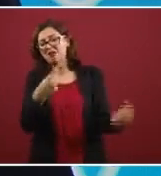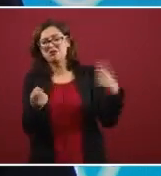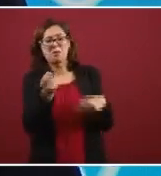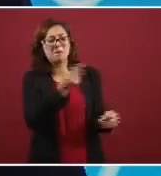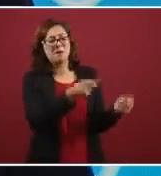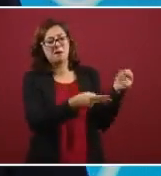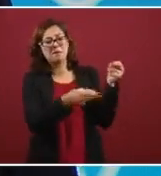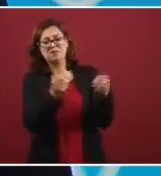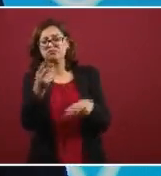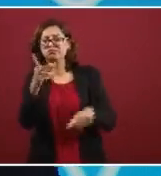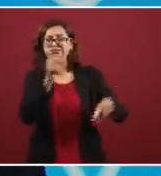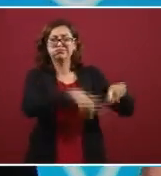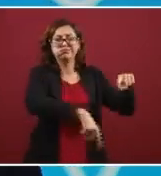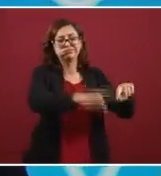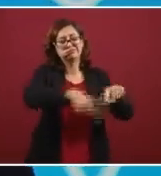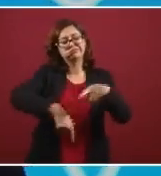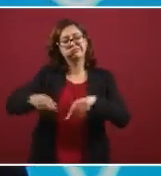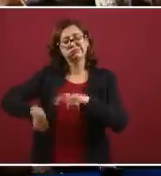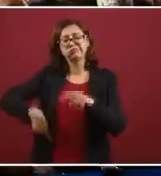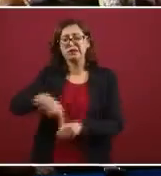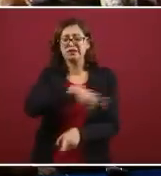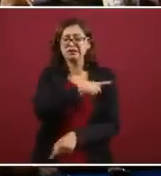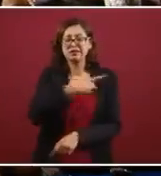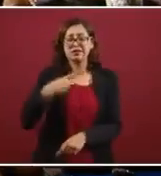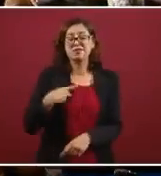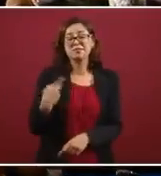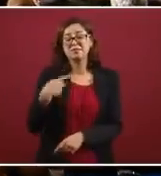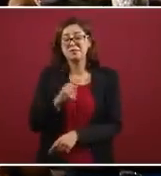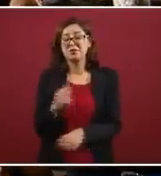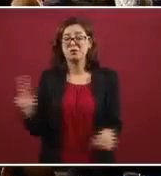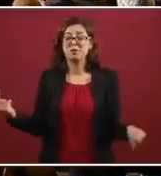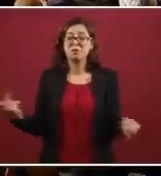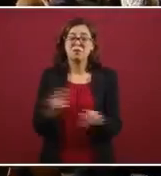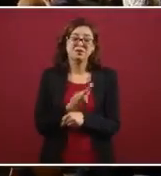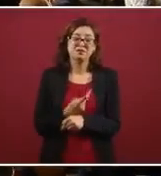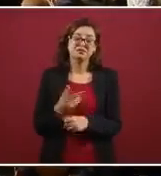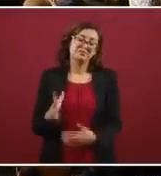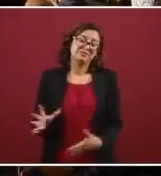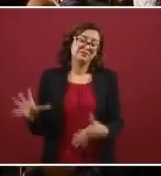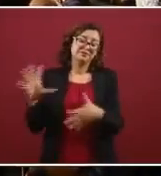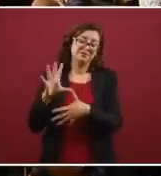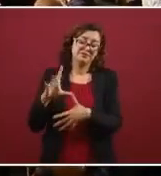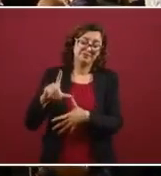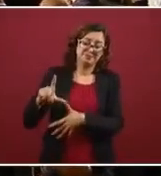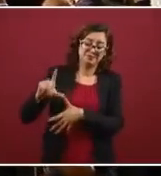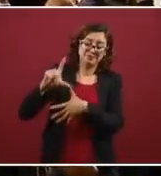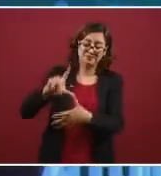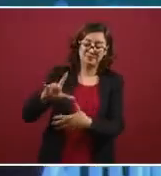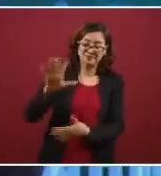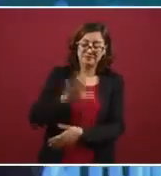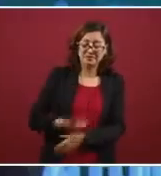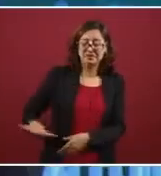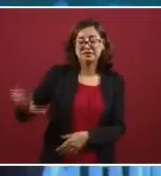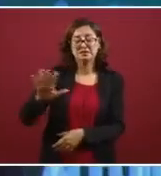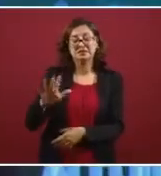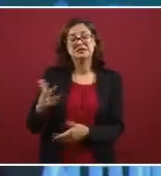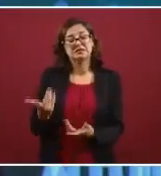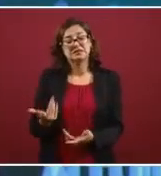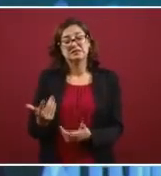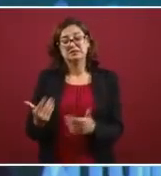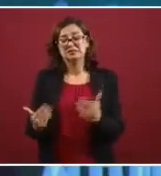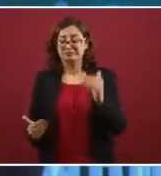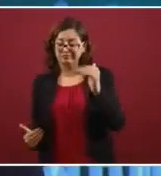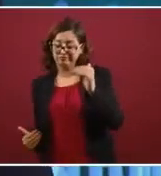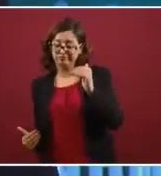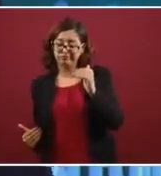pasa es que los indicadores en nuestra región, la verdad es que no son muy auspiciosos. Se logró disminuir la desigualdad